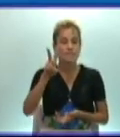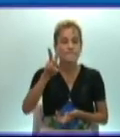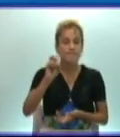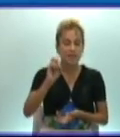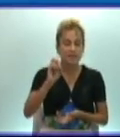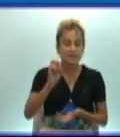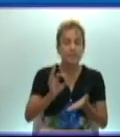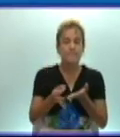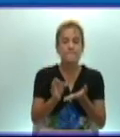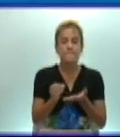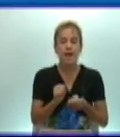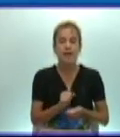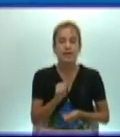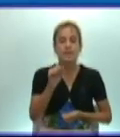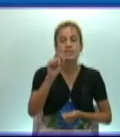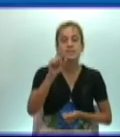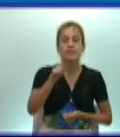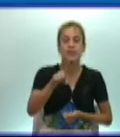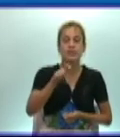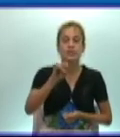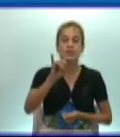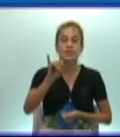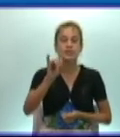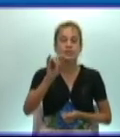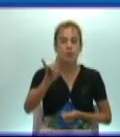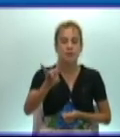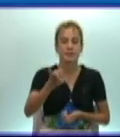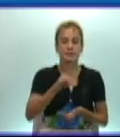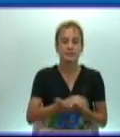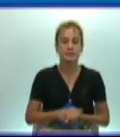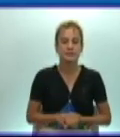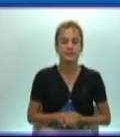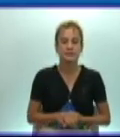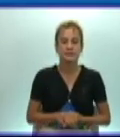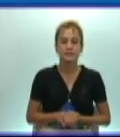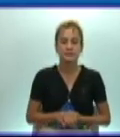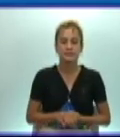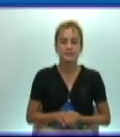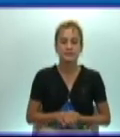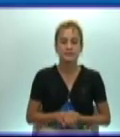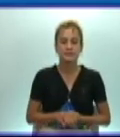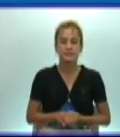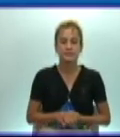20 que se encuentra en la página 169.